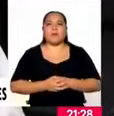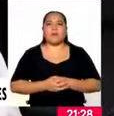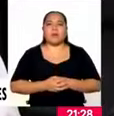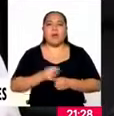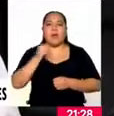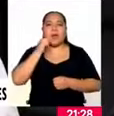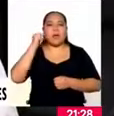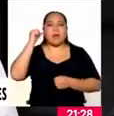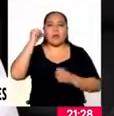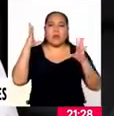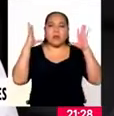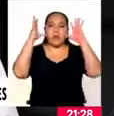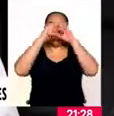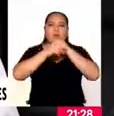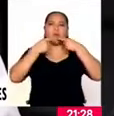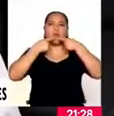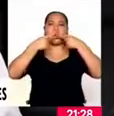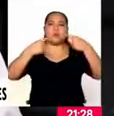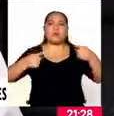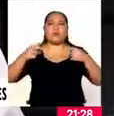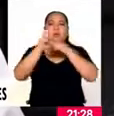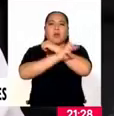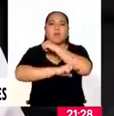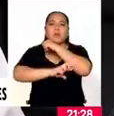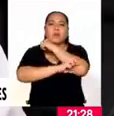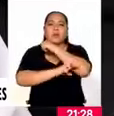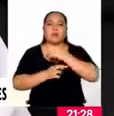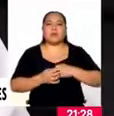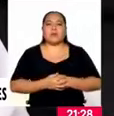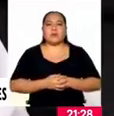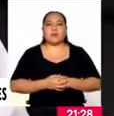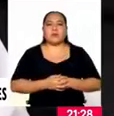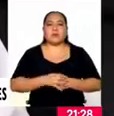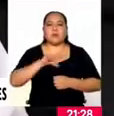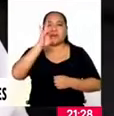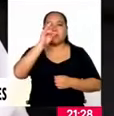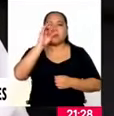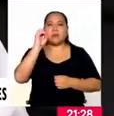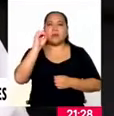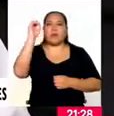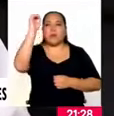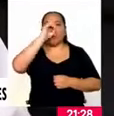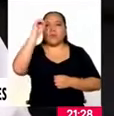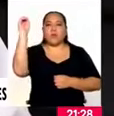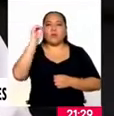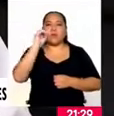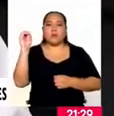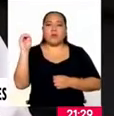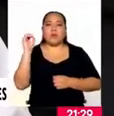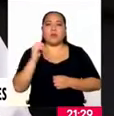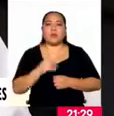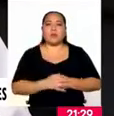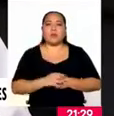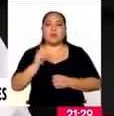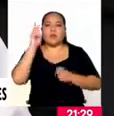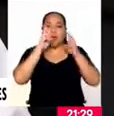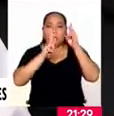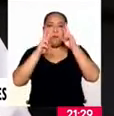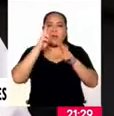Anoche habíamos anunciado al país que un 70% del territorio nacional se había registrado